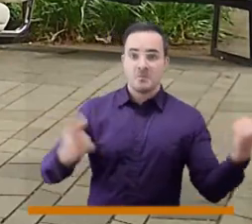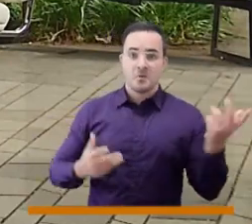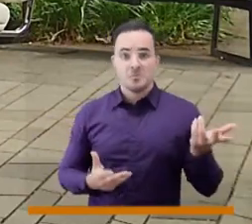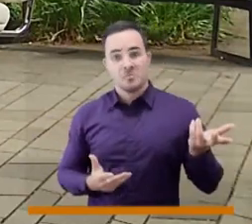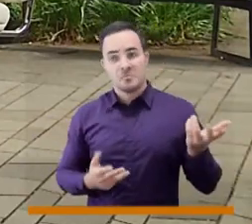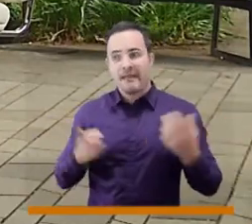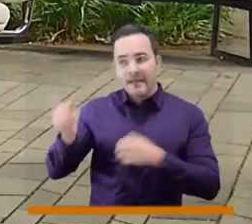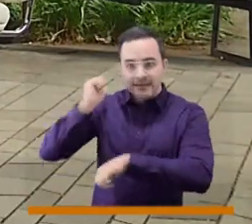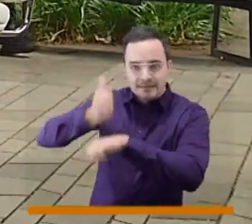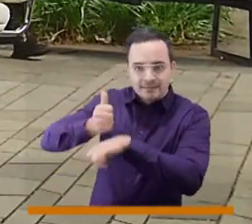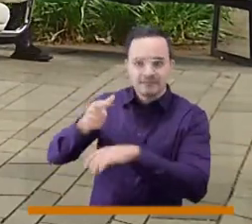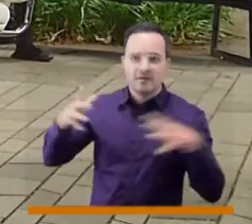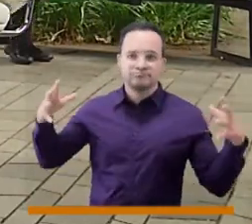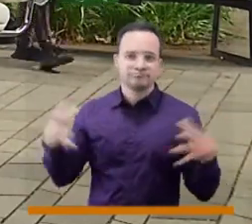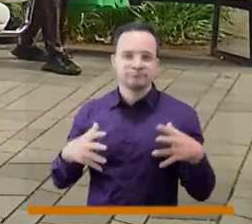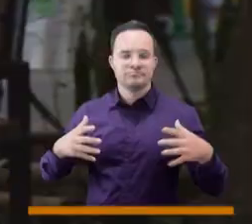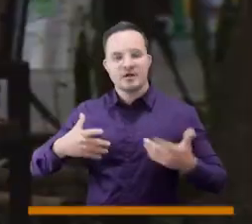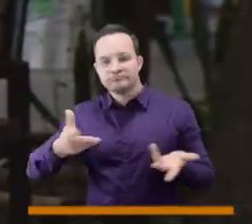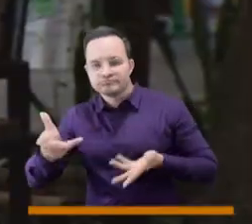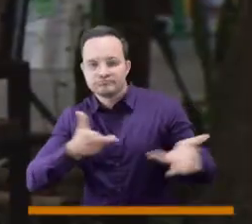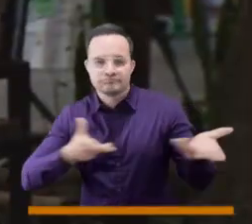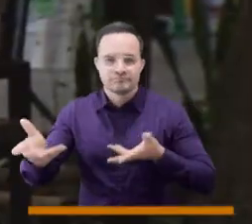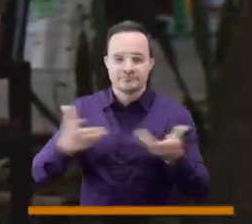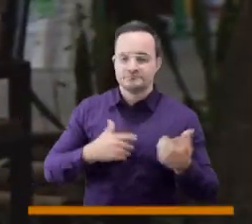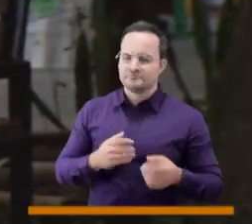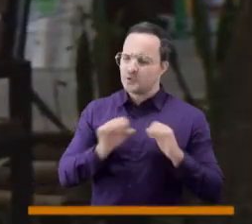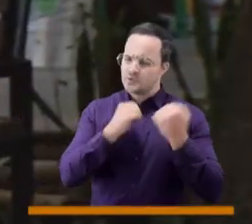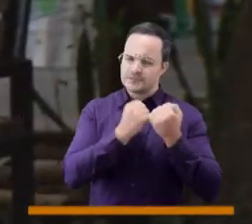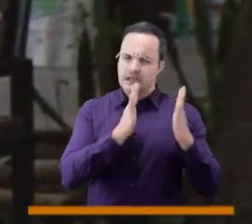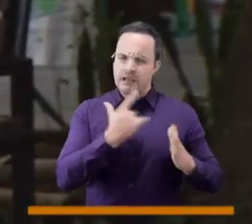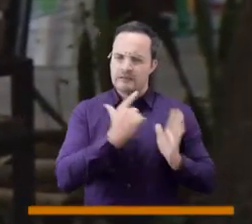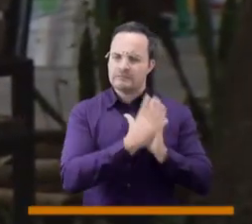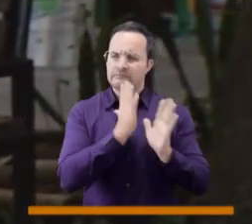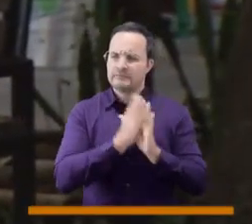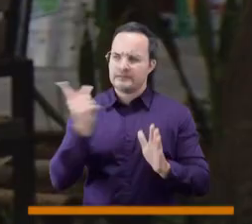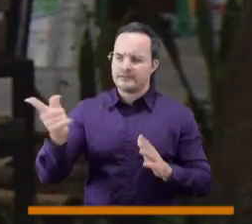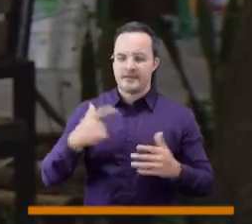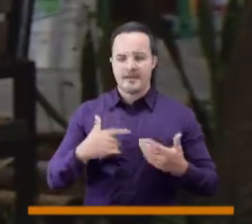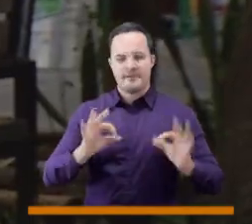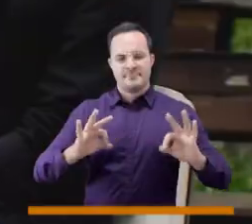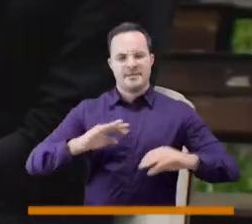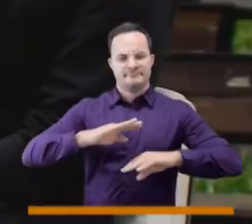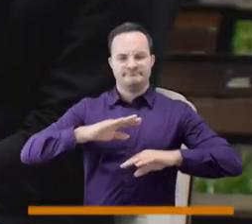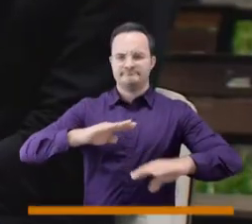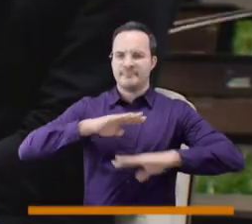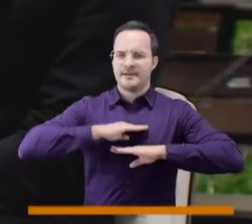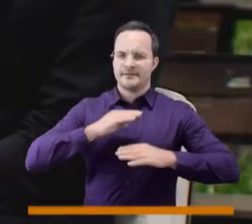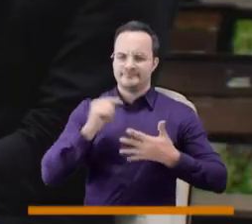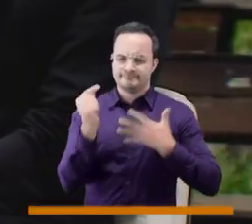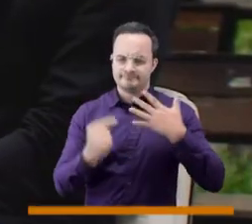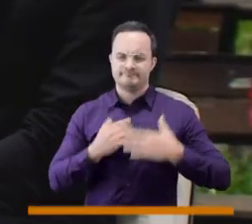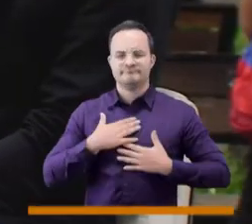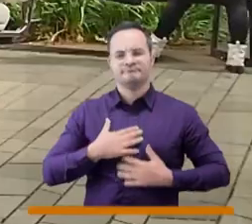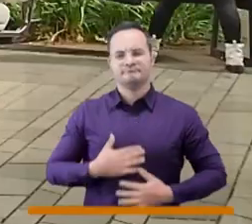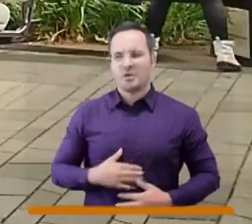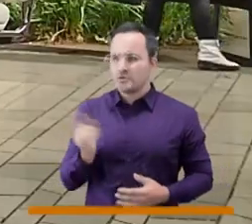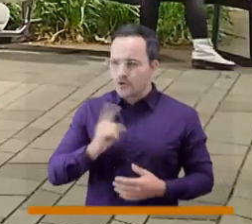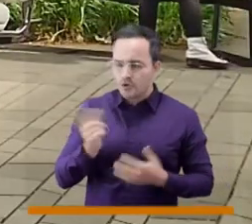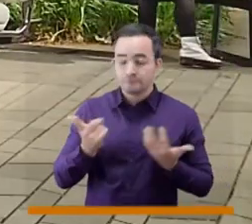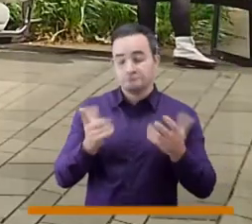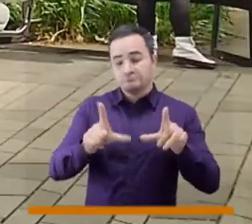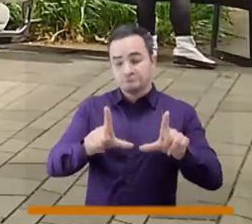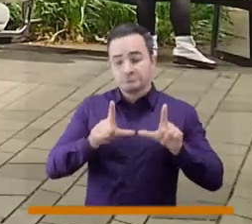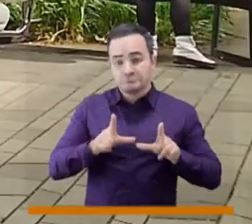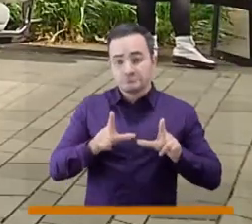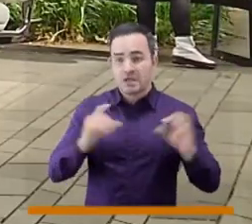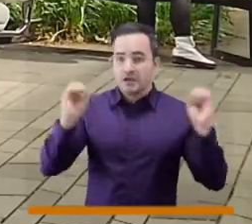la ciudad de Medellín. El concejal nos decía hace un instante que ustedes a veces no tenían garantías, o falta la carnetización, o